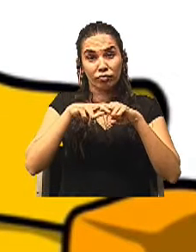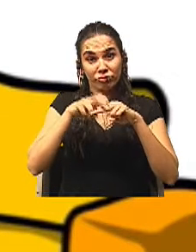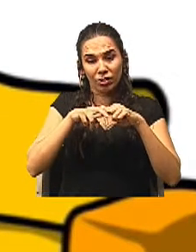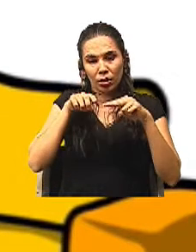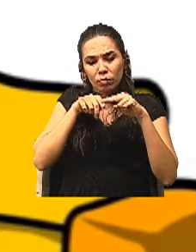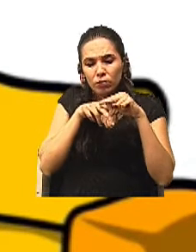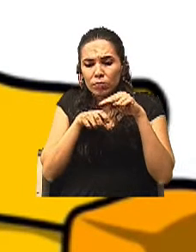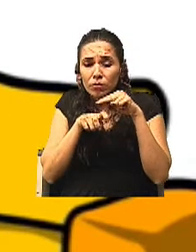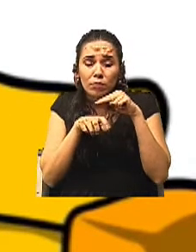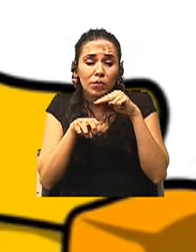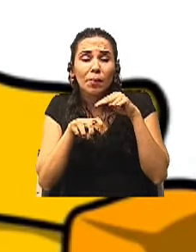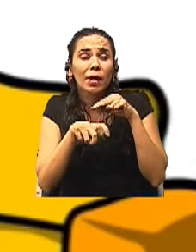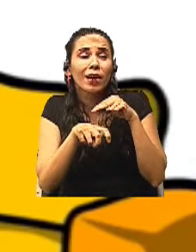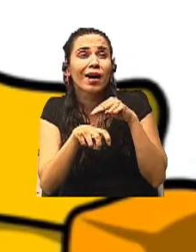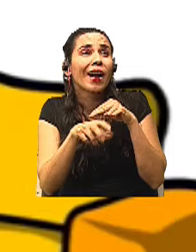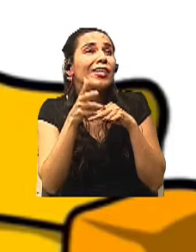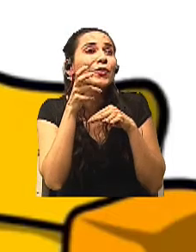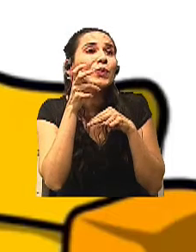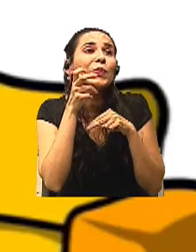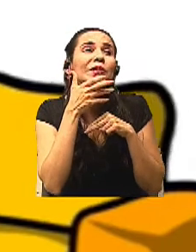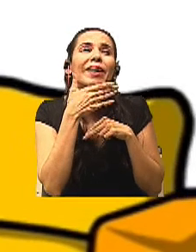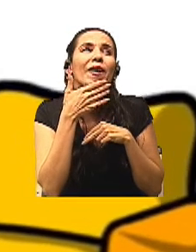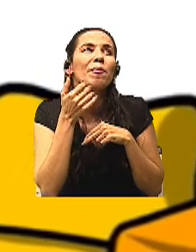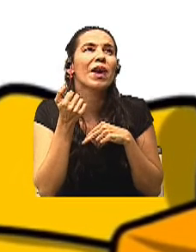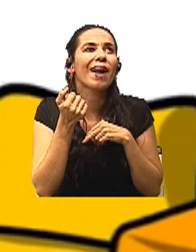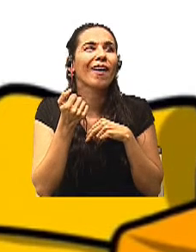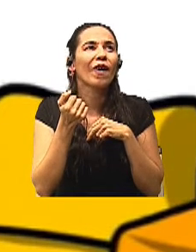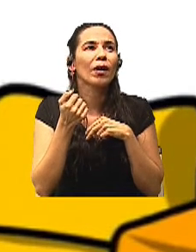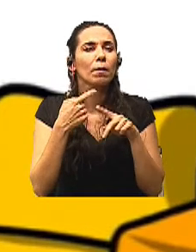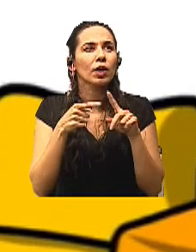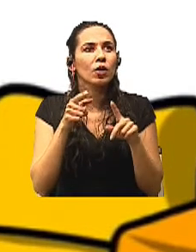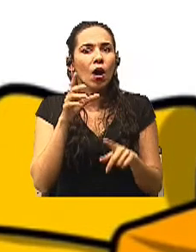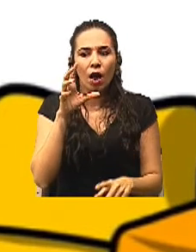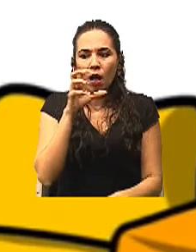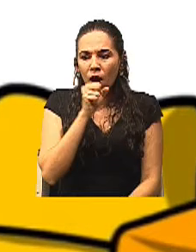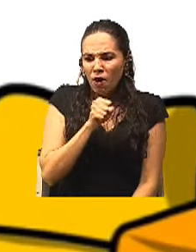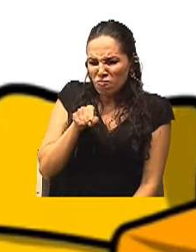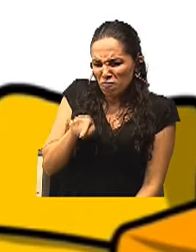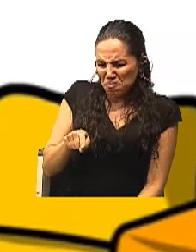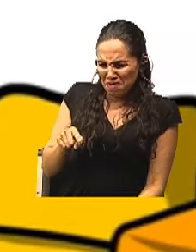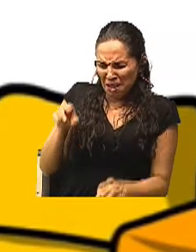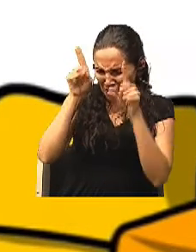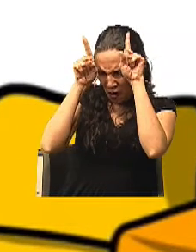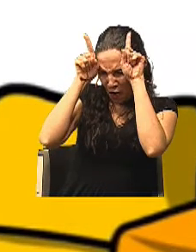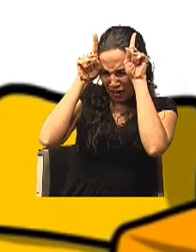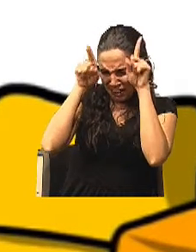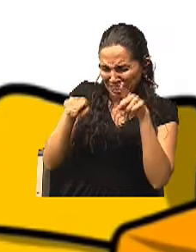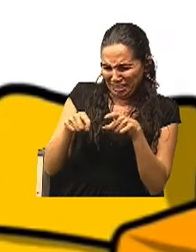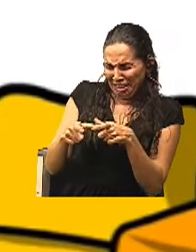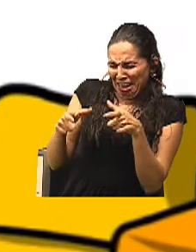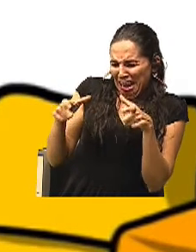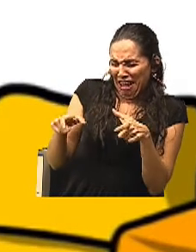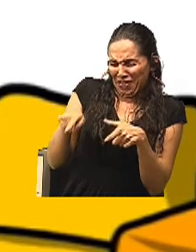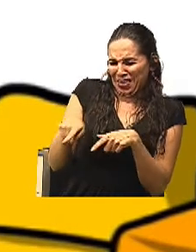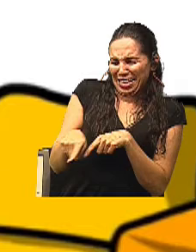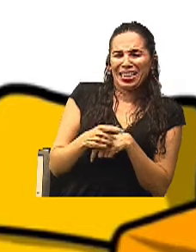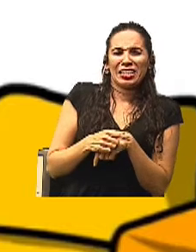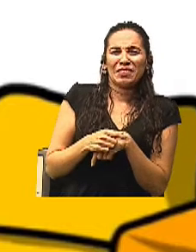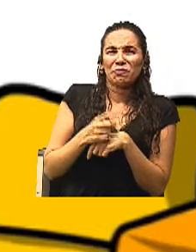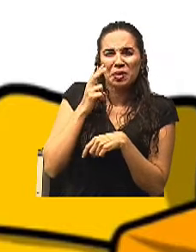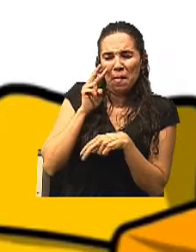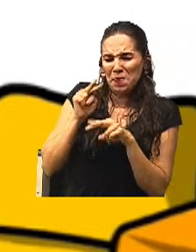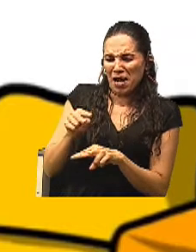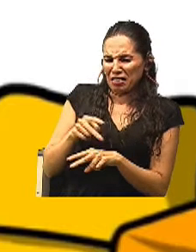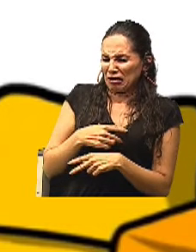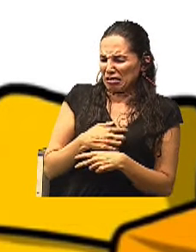un poco más y escuchar un poco mejor. Pero cuando descubren al insecto gigante en el que se había convertido Gregorio, se